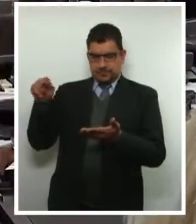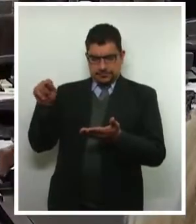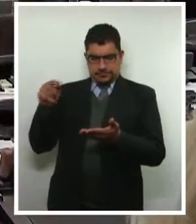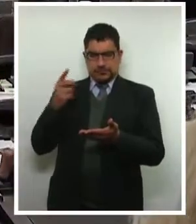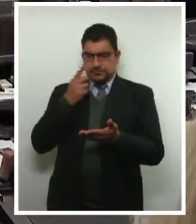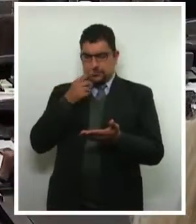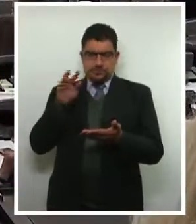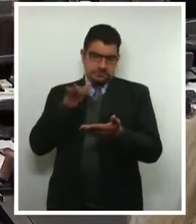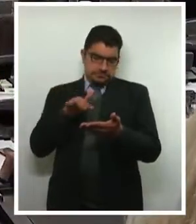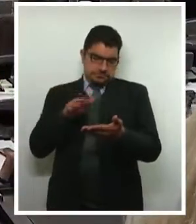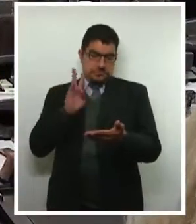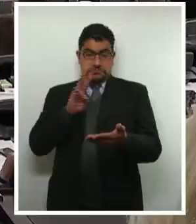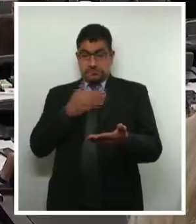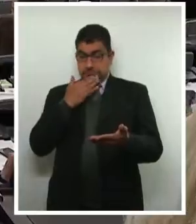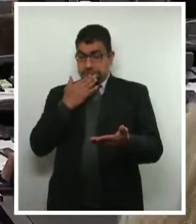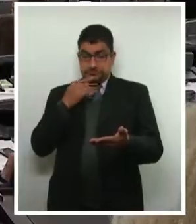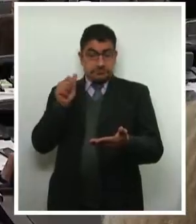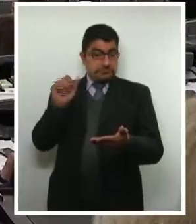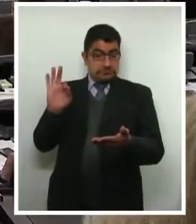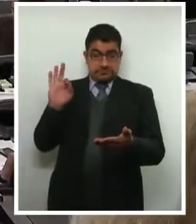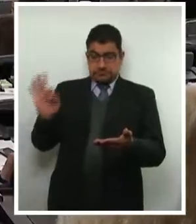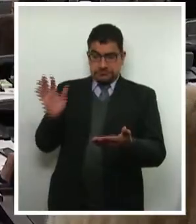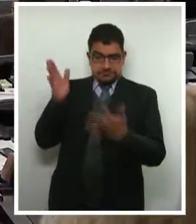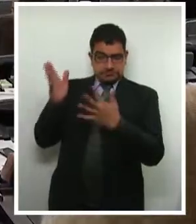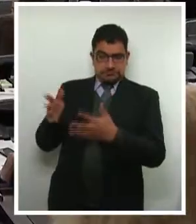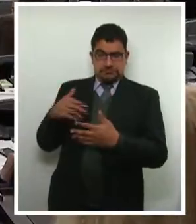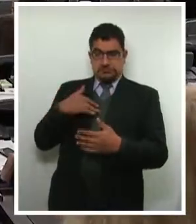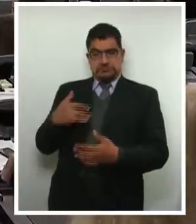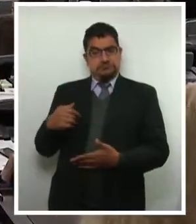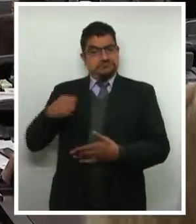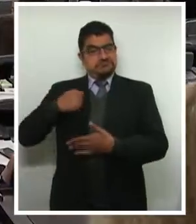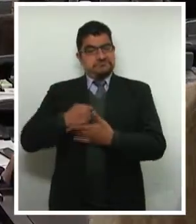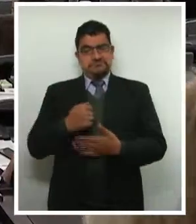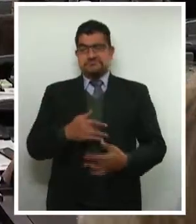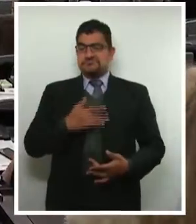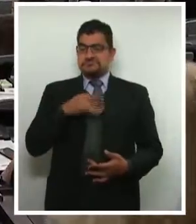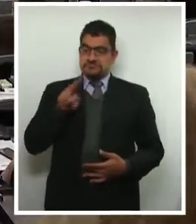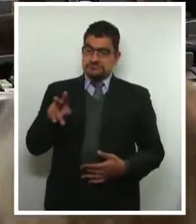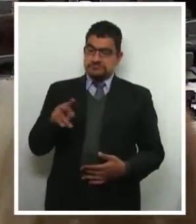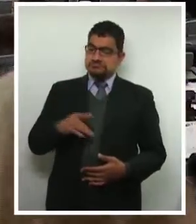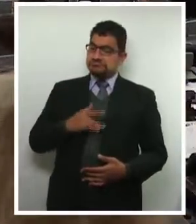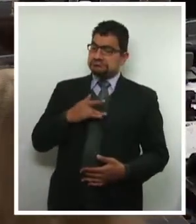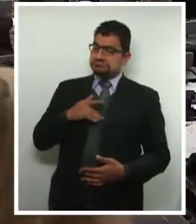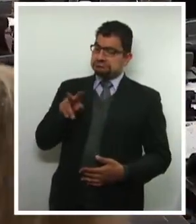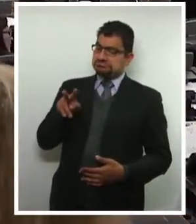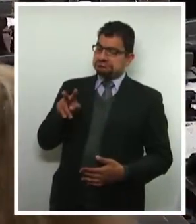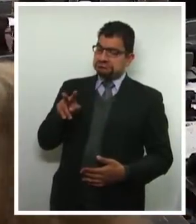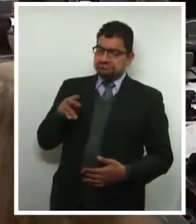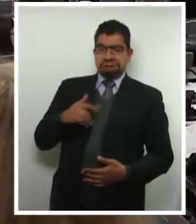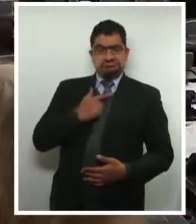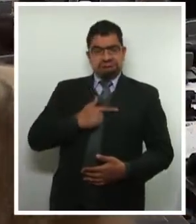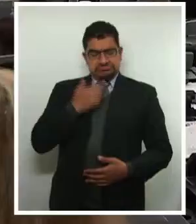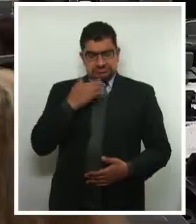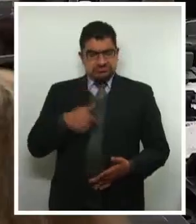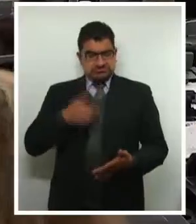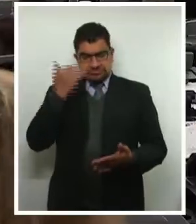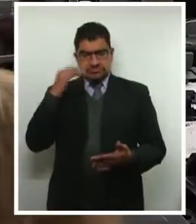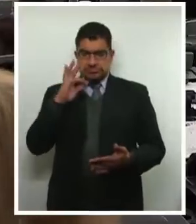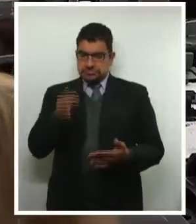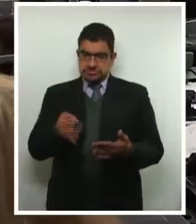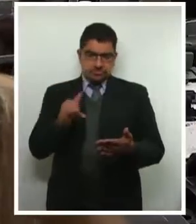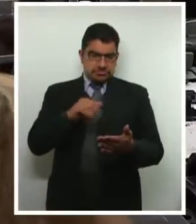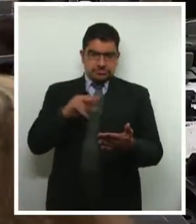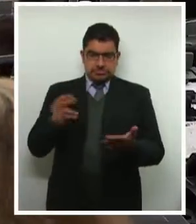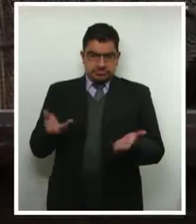lo leyó muy bien, como suele hacerlo, con su voz impostada, y me gustó. Pero ya no sé qué pasó, si se votó o no se